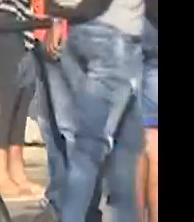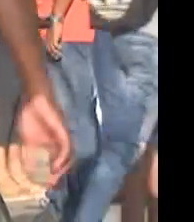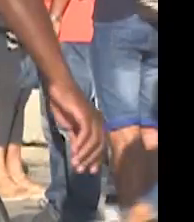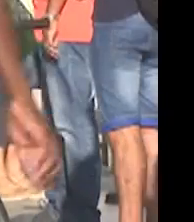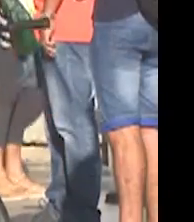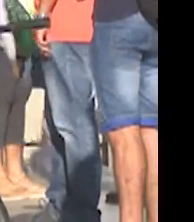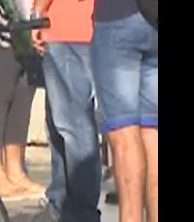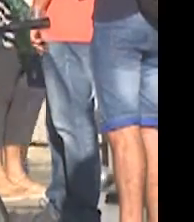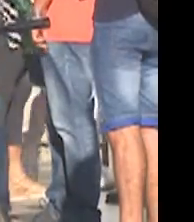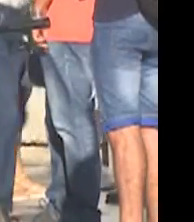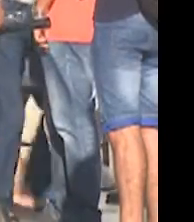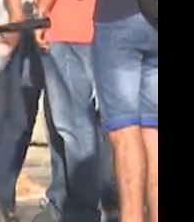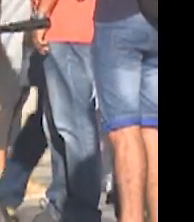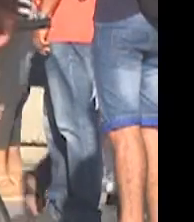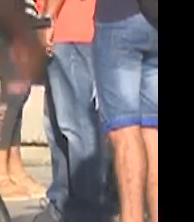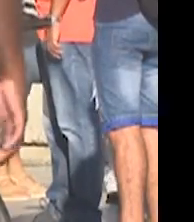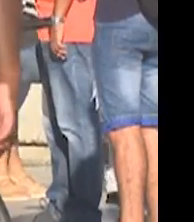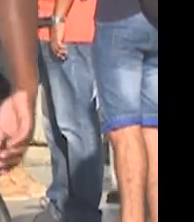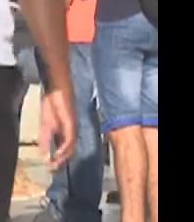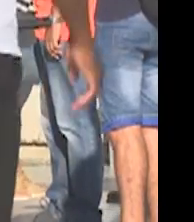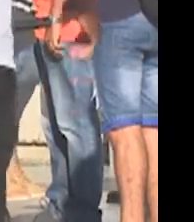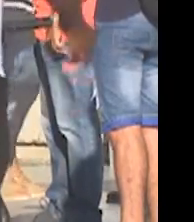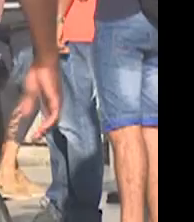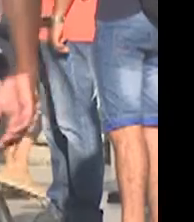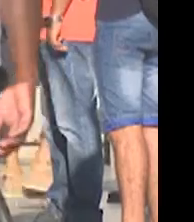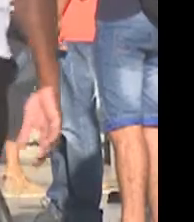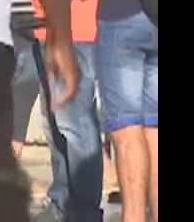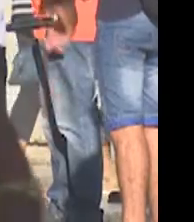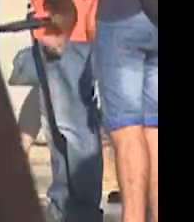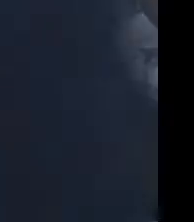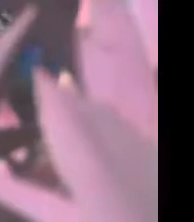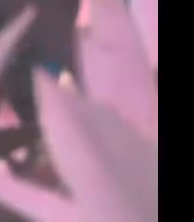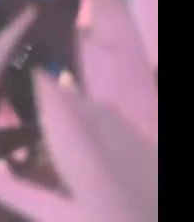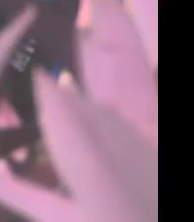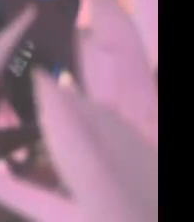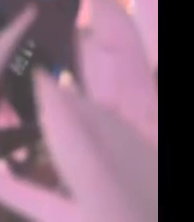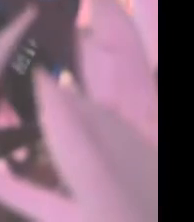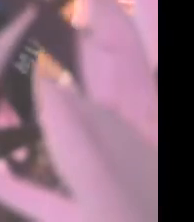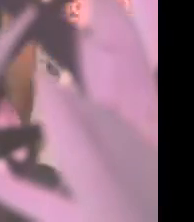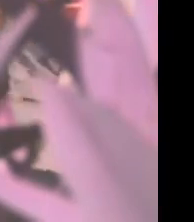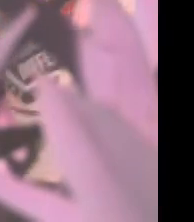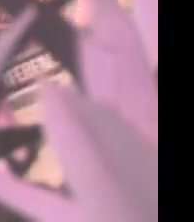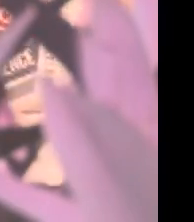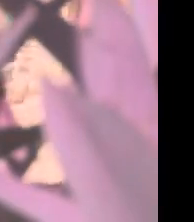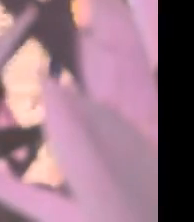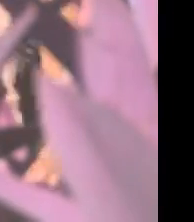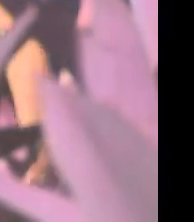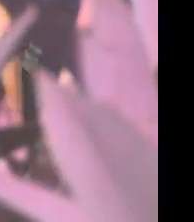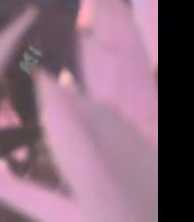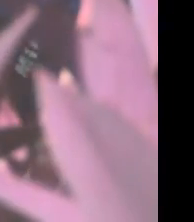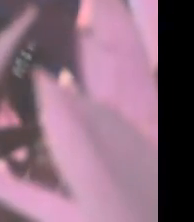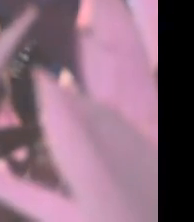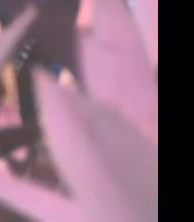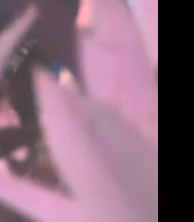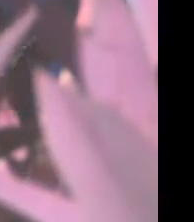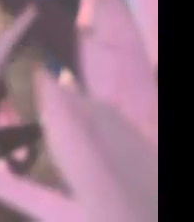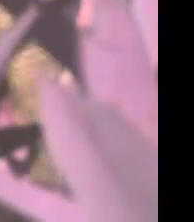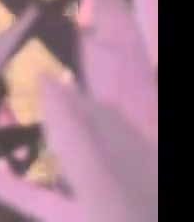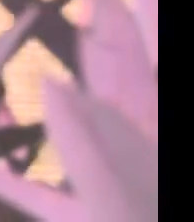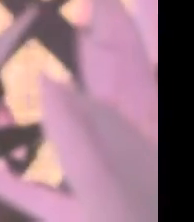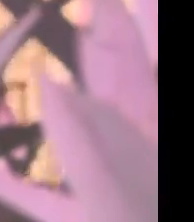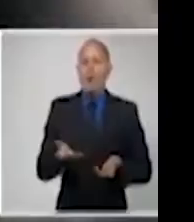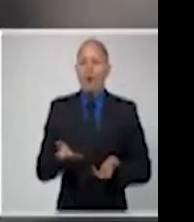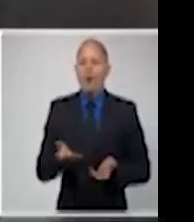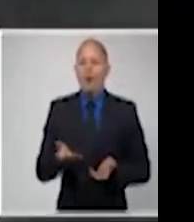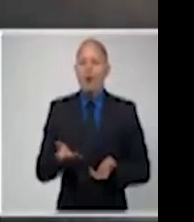atraviesa por una crisis internacional desde el norte asignan millones de dólares para promocionar la subvención interna llamando a la desobediencia civil